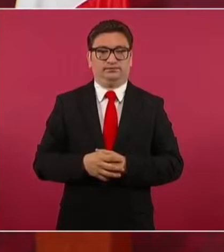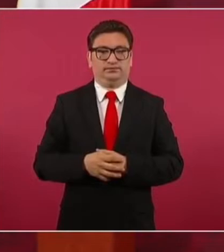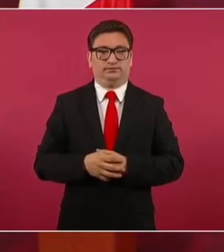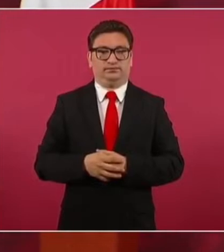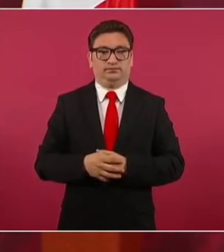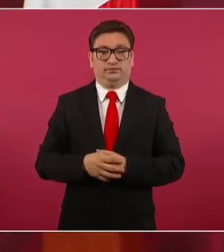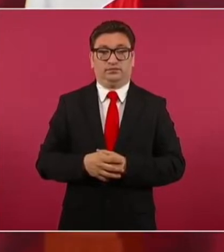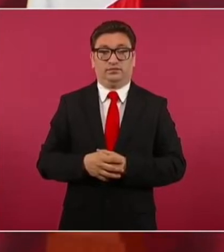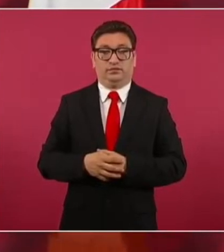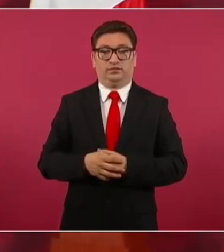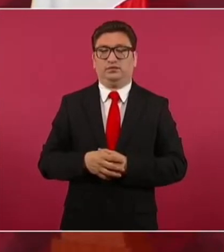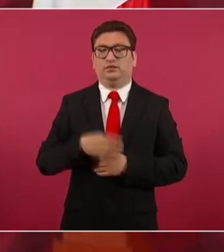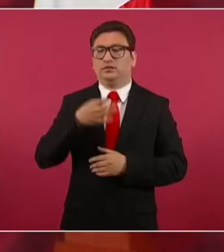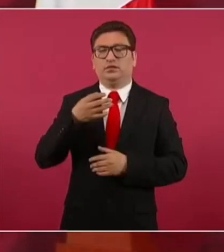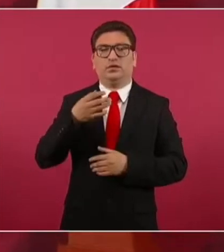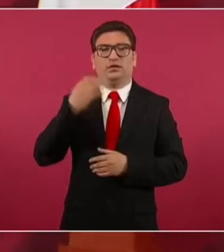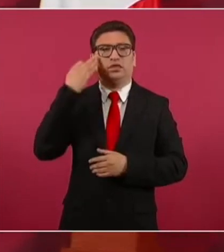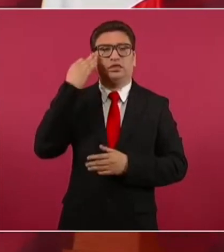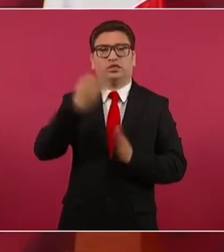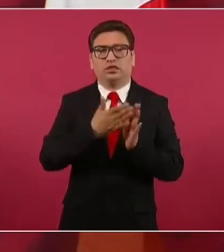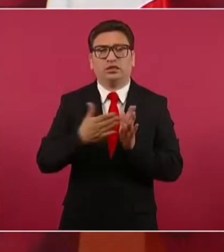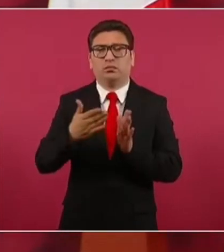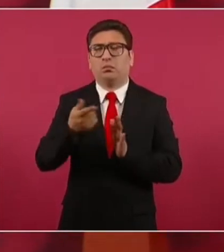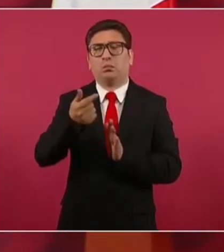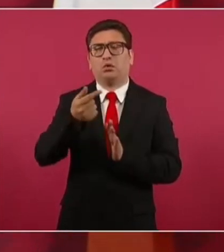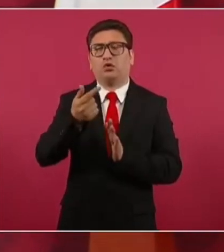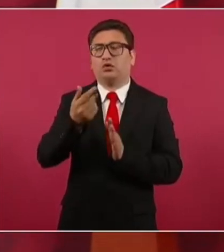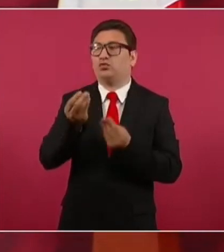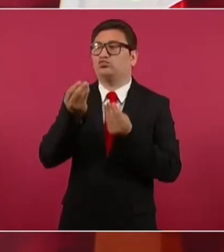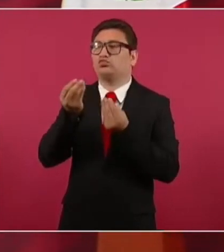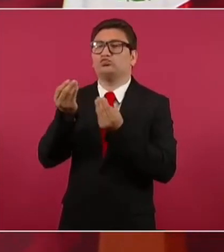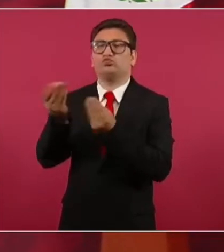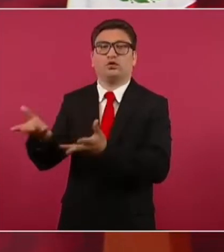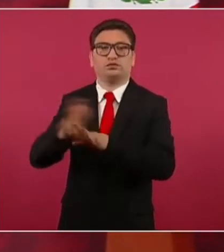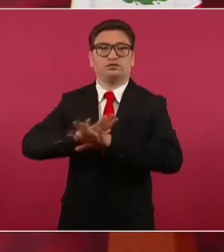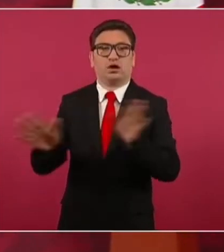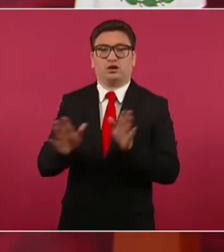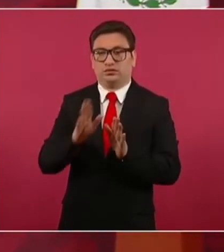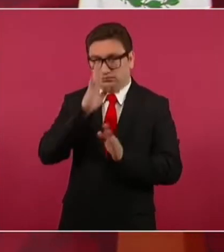En muy poco tiempo ya tienen sus recursos, de manera directa.